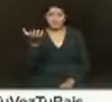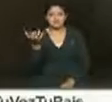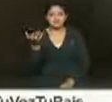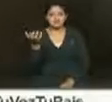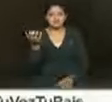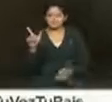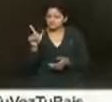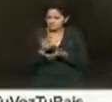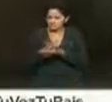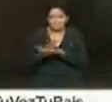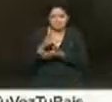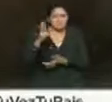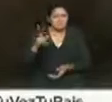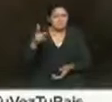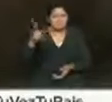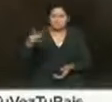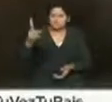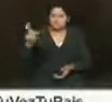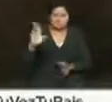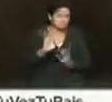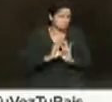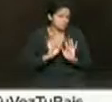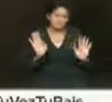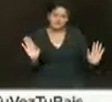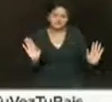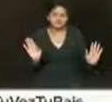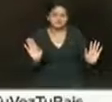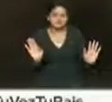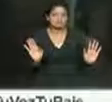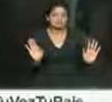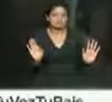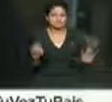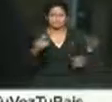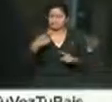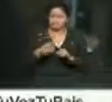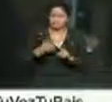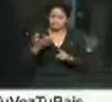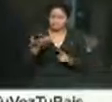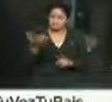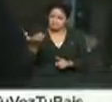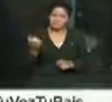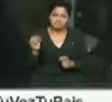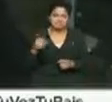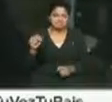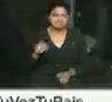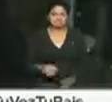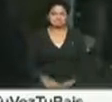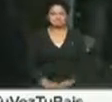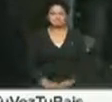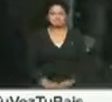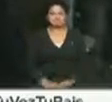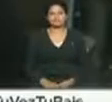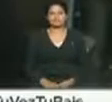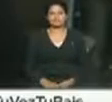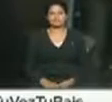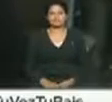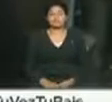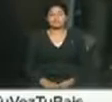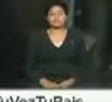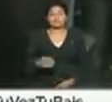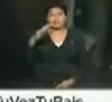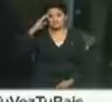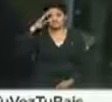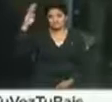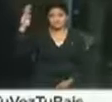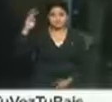es congelar esas pensiones, pero van a seguirlas recibiendo. En las instituciones de este régimen especial, es decir, tanto al